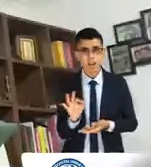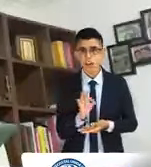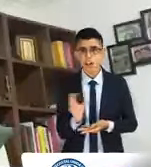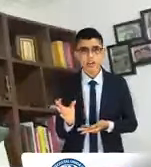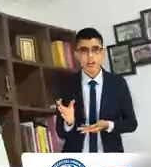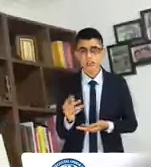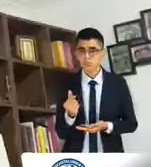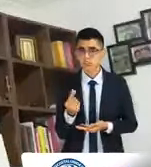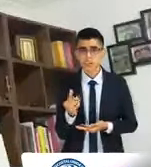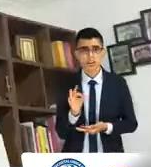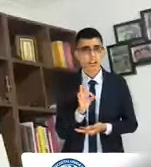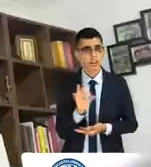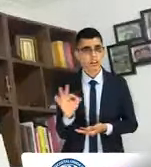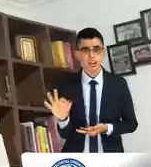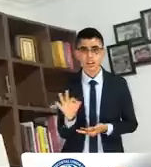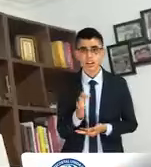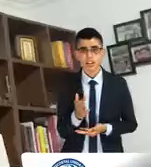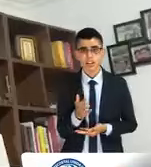Y entonces